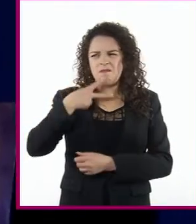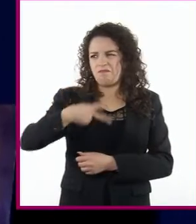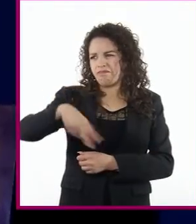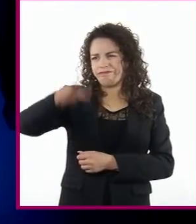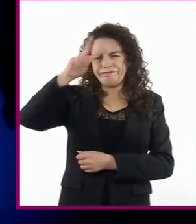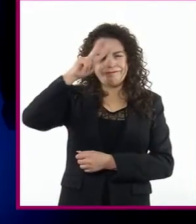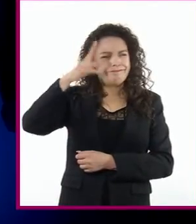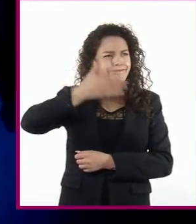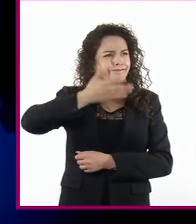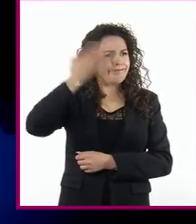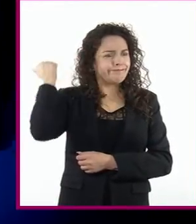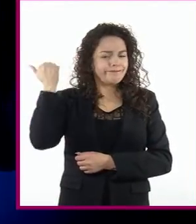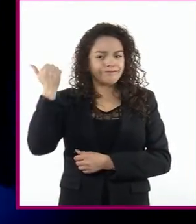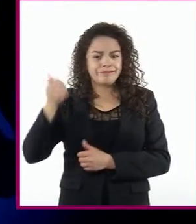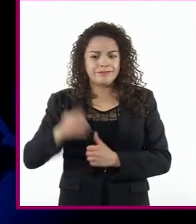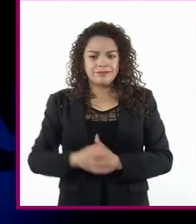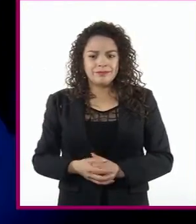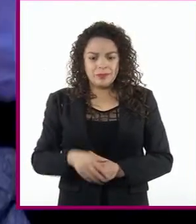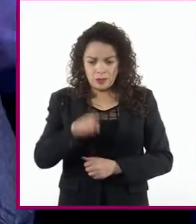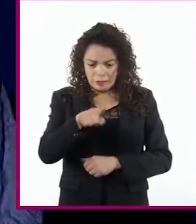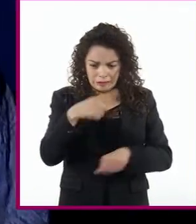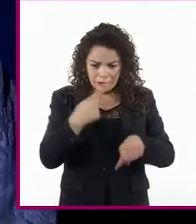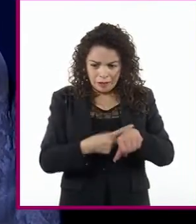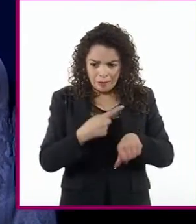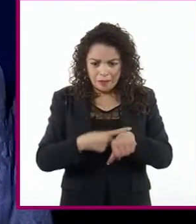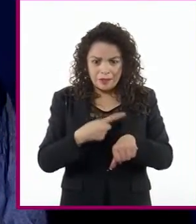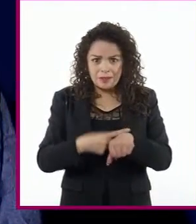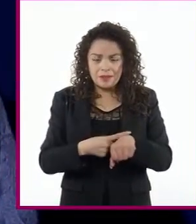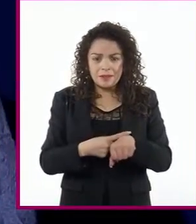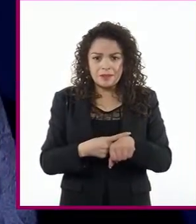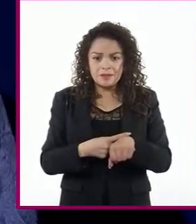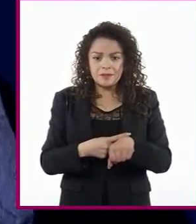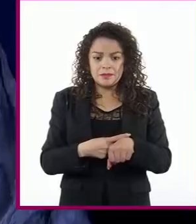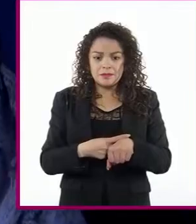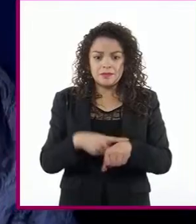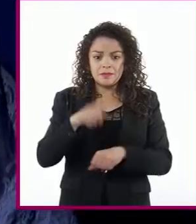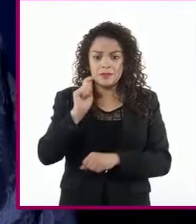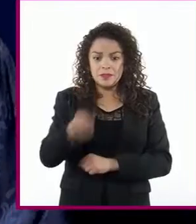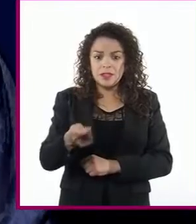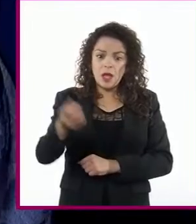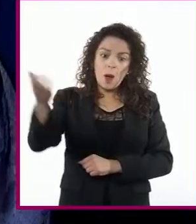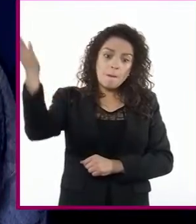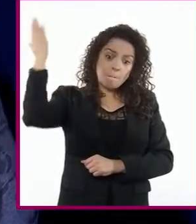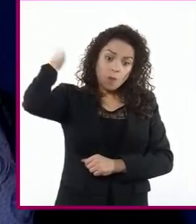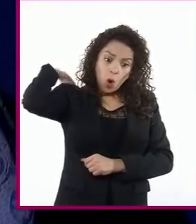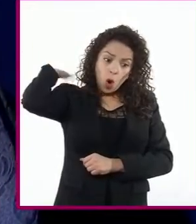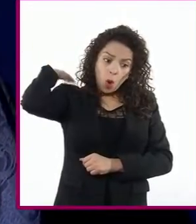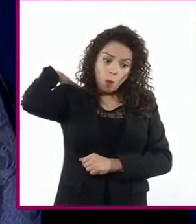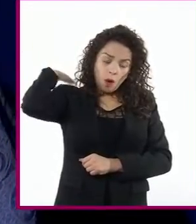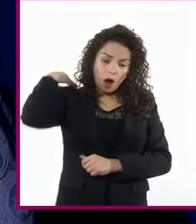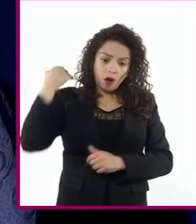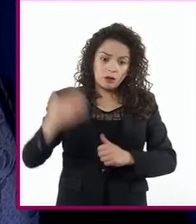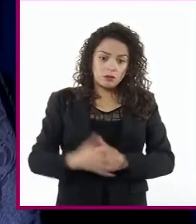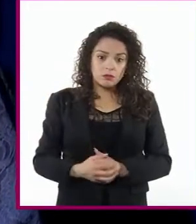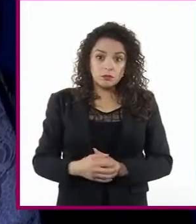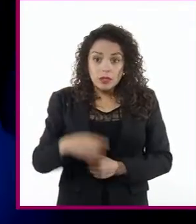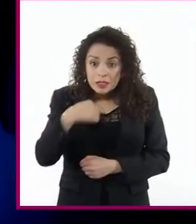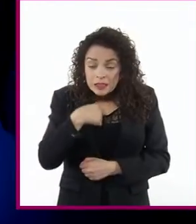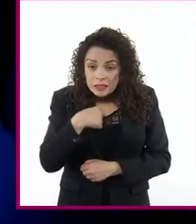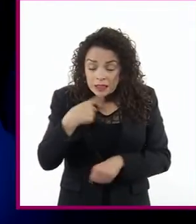qué? Vuestro padecimiento está en el pulmón. ¿En el pulmón?